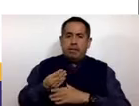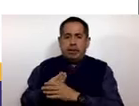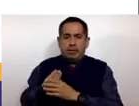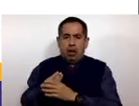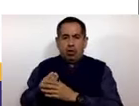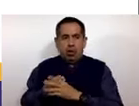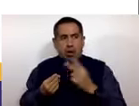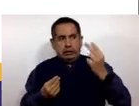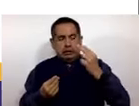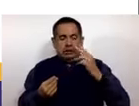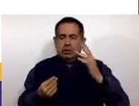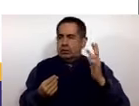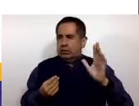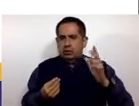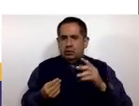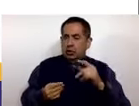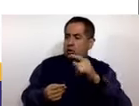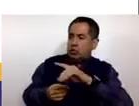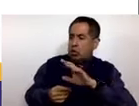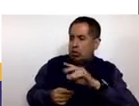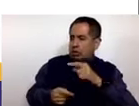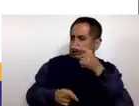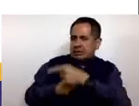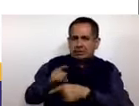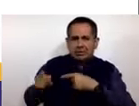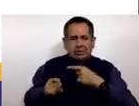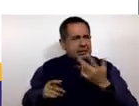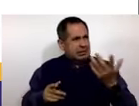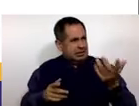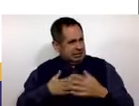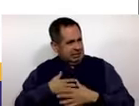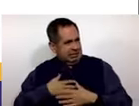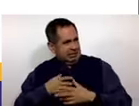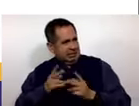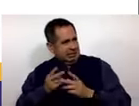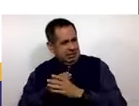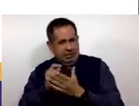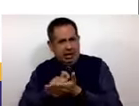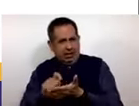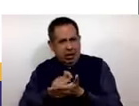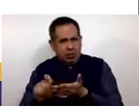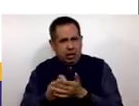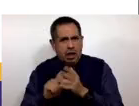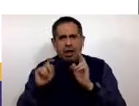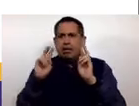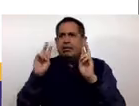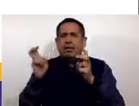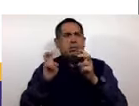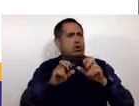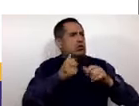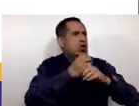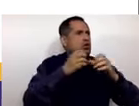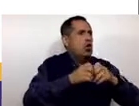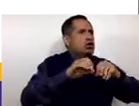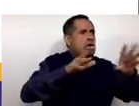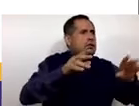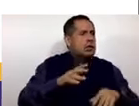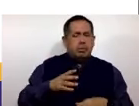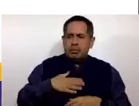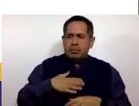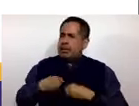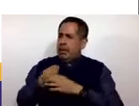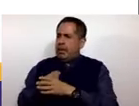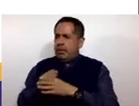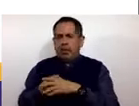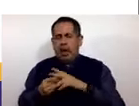visto, ¿no? Nos han dicho de todo por hablar sobre eso en la literatura, porque los temas universales se supone que son otros, pues claro,